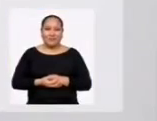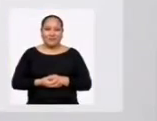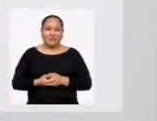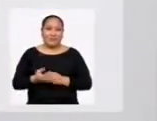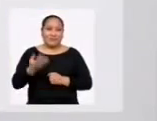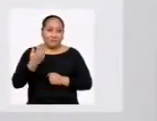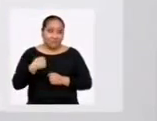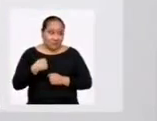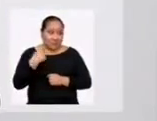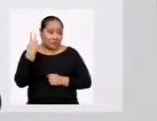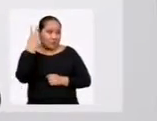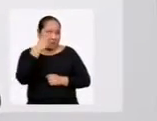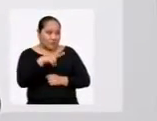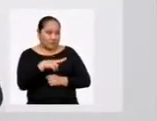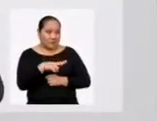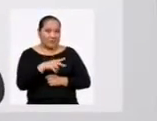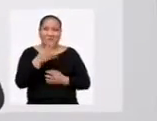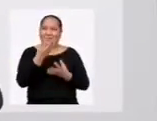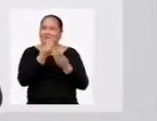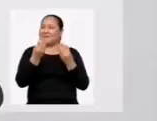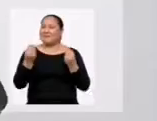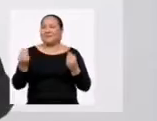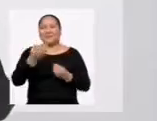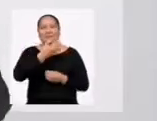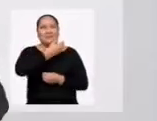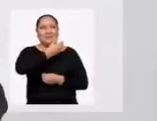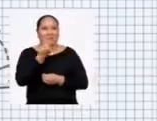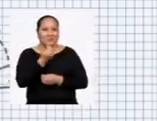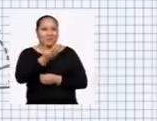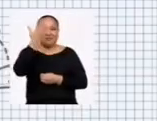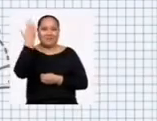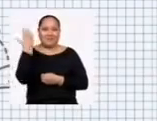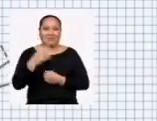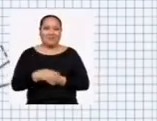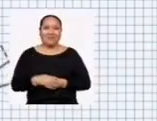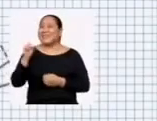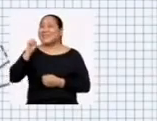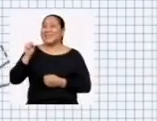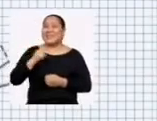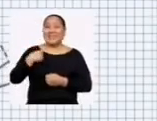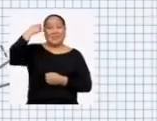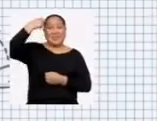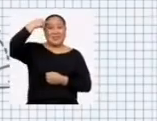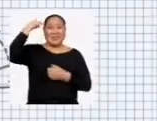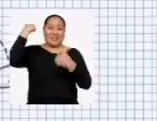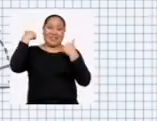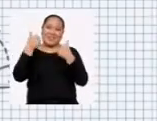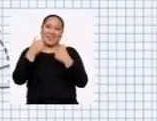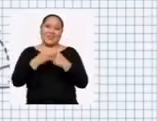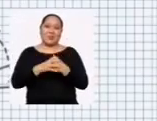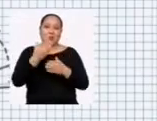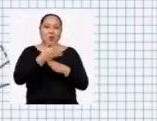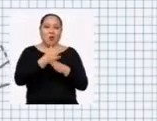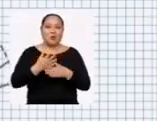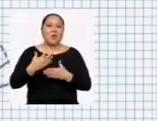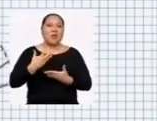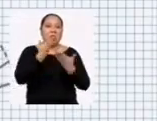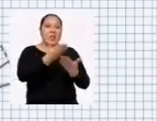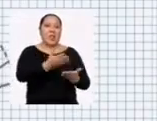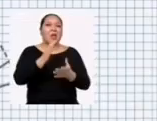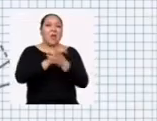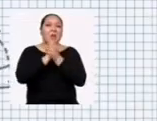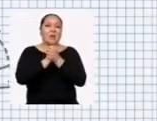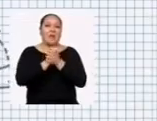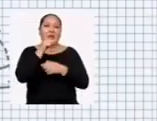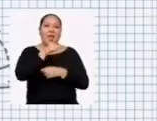Por lo que veo, está muchísimo mejor que antes. Sí, creo que ha quedado bien. Se lo voy a compartir a mi amigo, pues